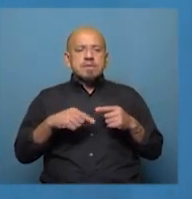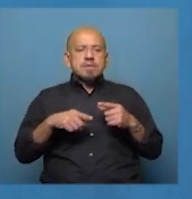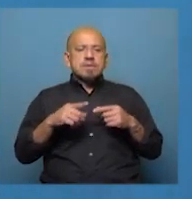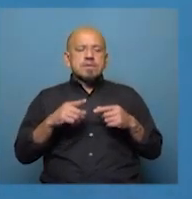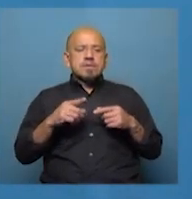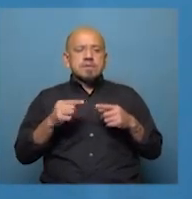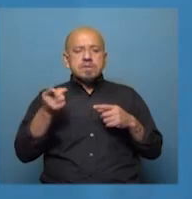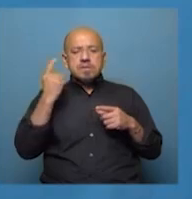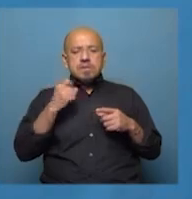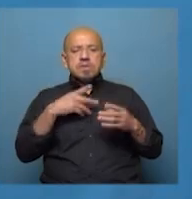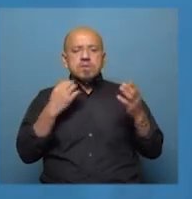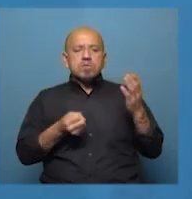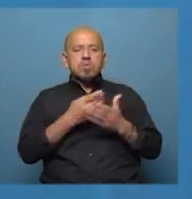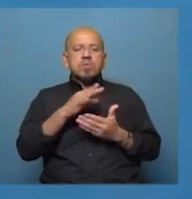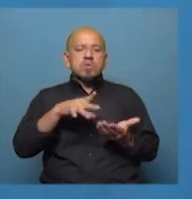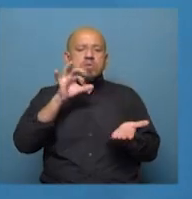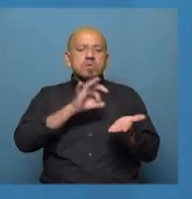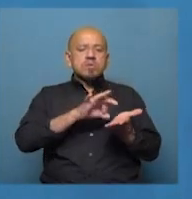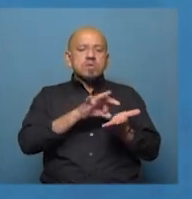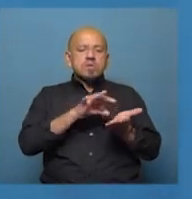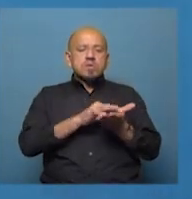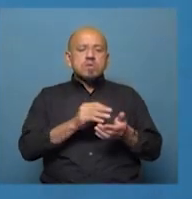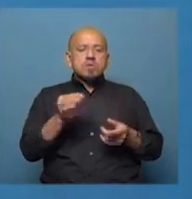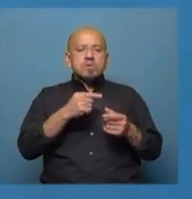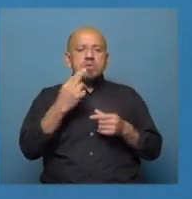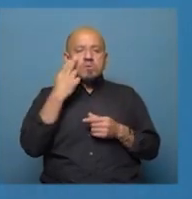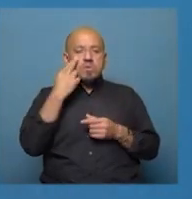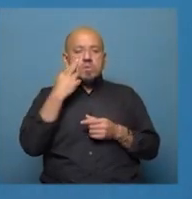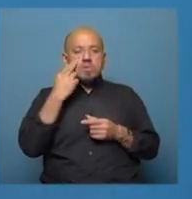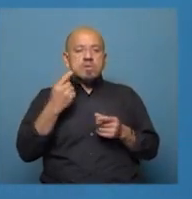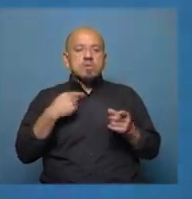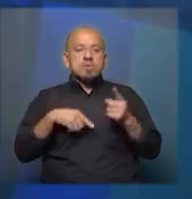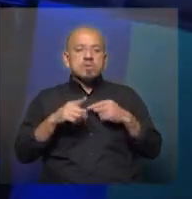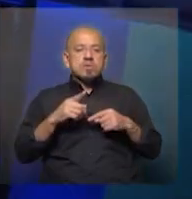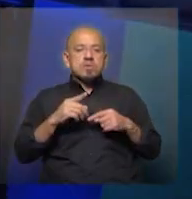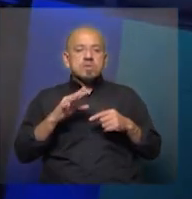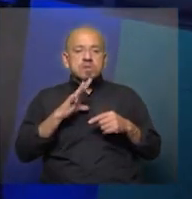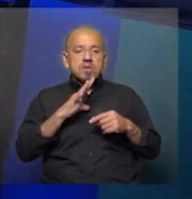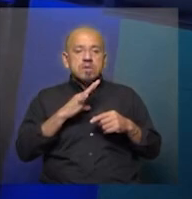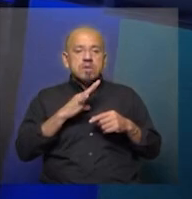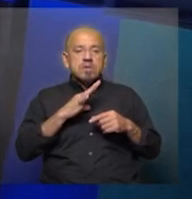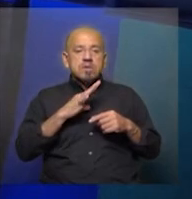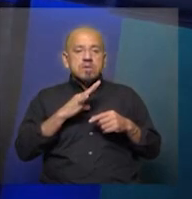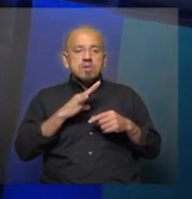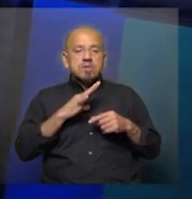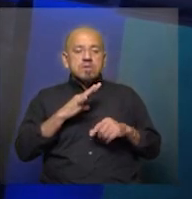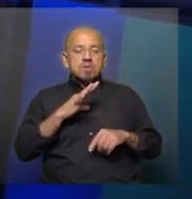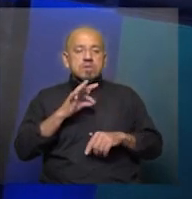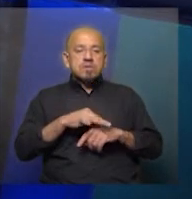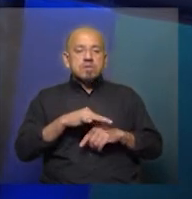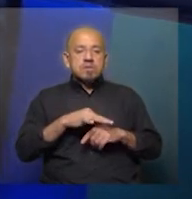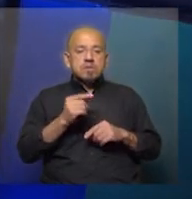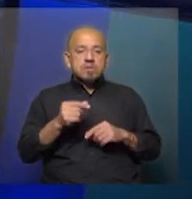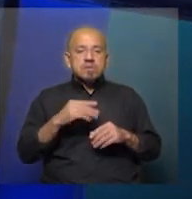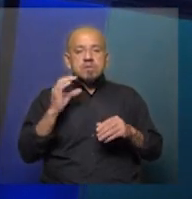la cuestión es que este nuevo sistema iba a resolver todos esos problemas de modo tal de tener la trazabilidad del medicamento y el control de stock